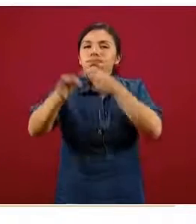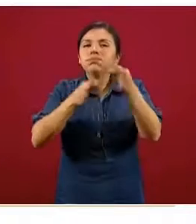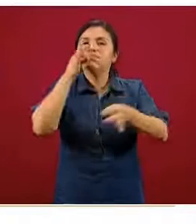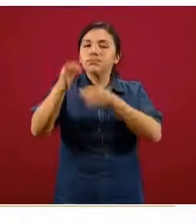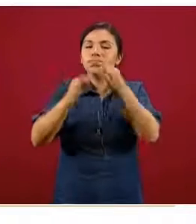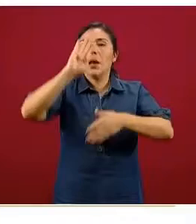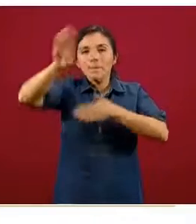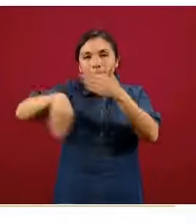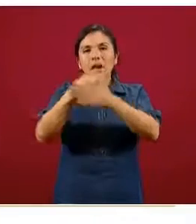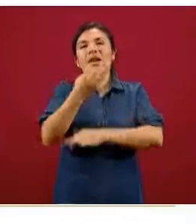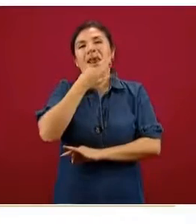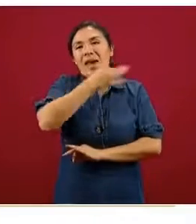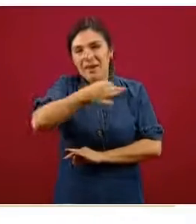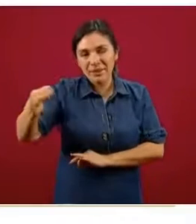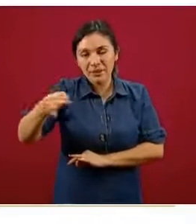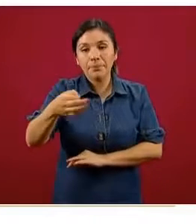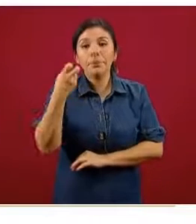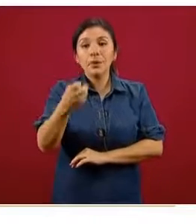día siguiente.